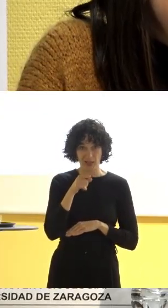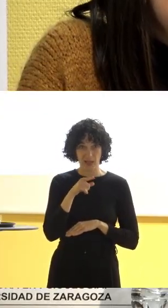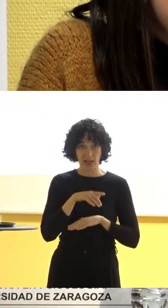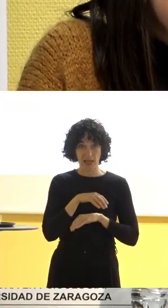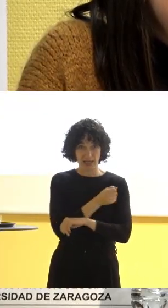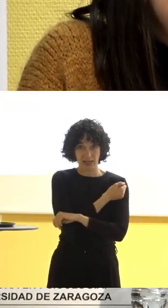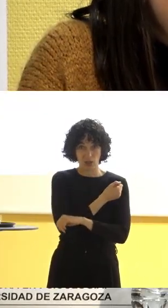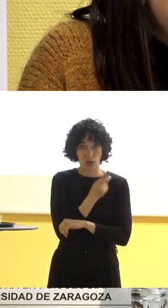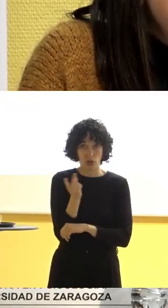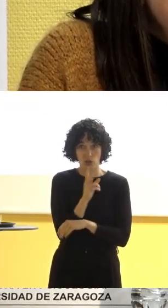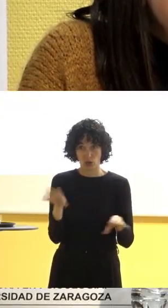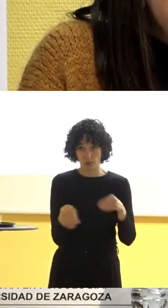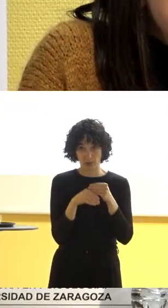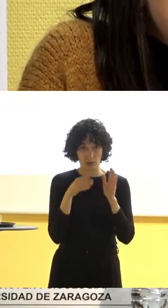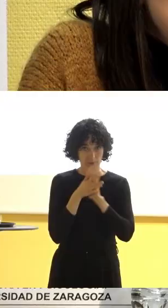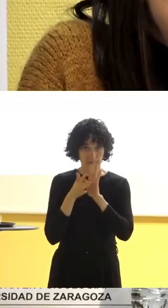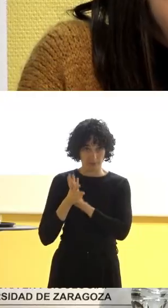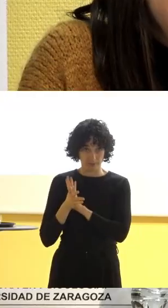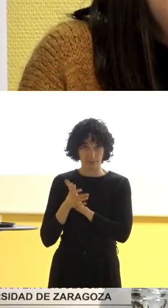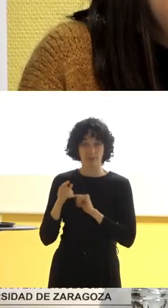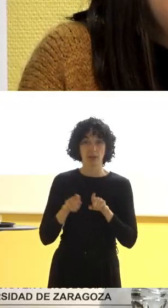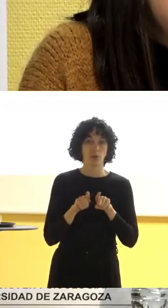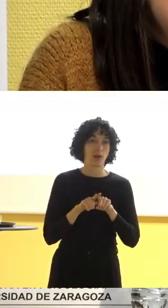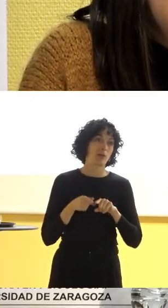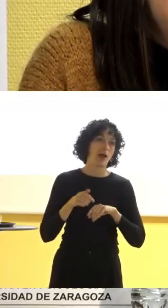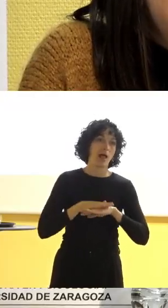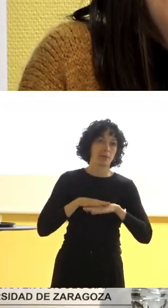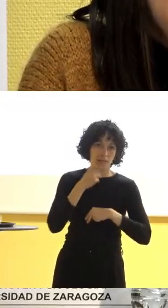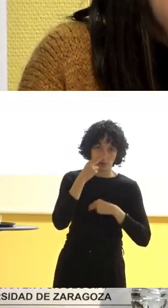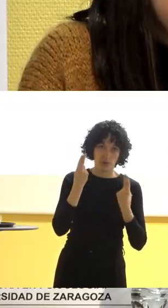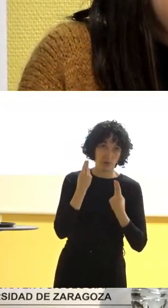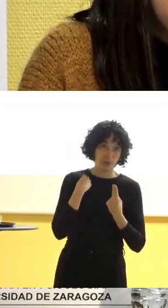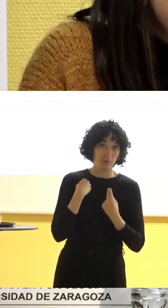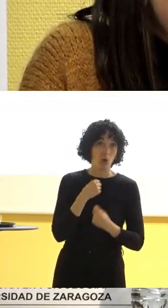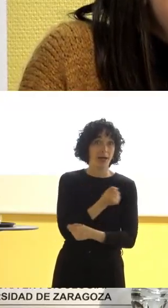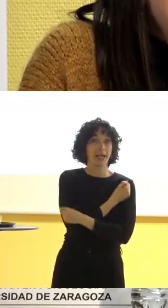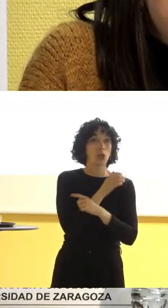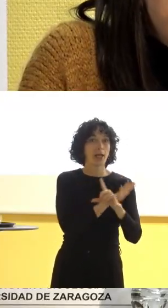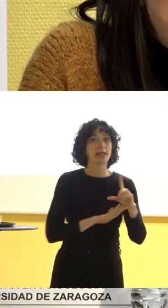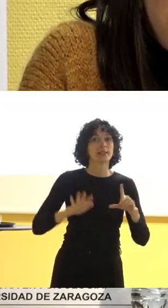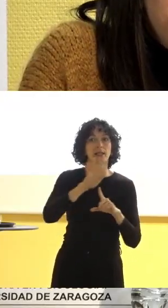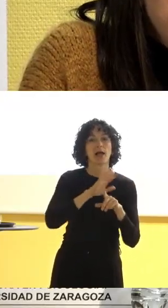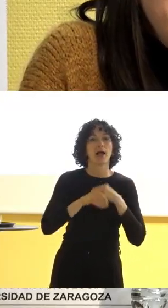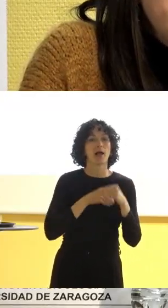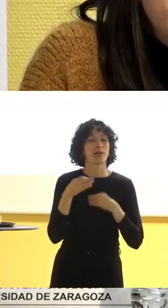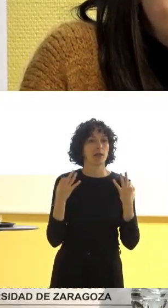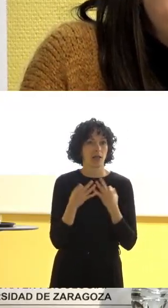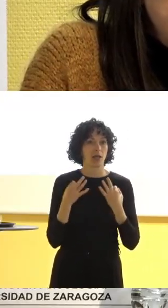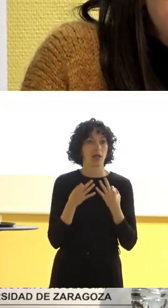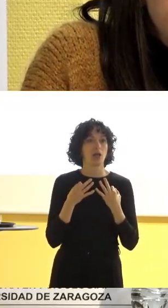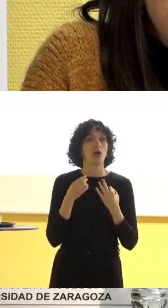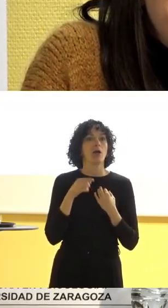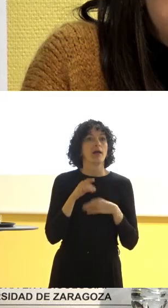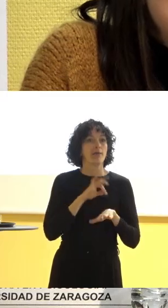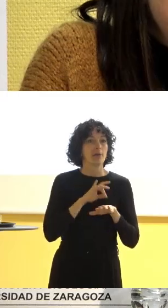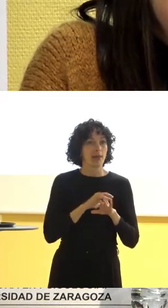complementarios, ¿no? Está como a nivel de administración pública el registro estatal, que digamos que lo que hace es medir la prevalencia, en concreto de